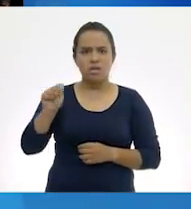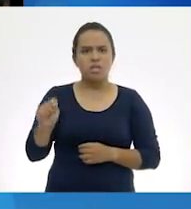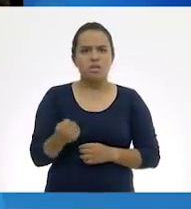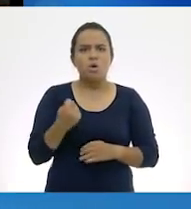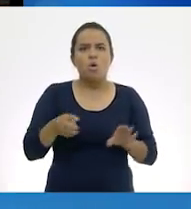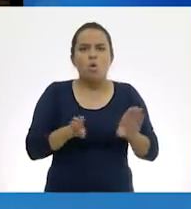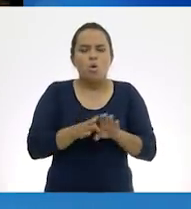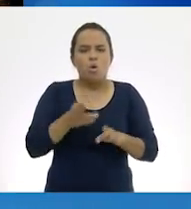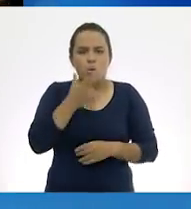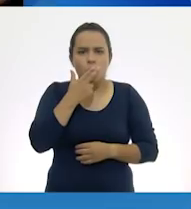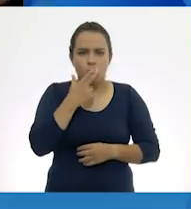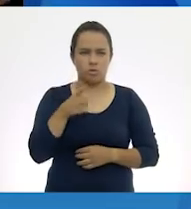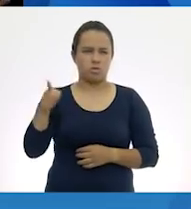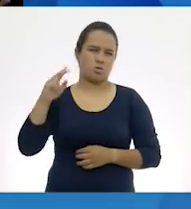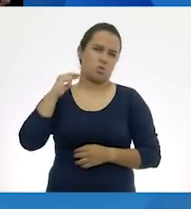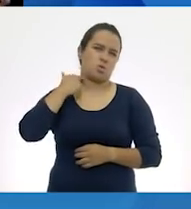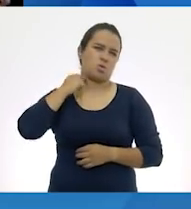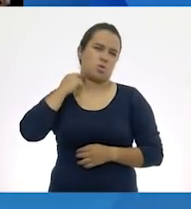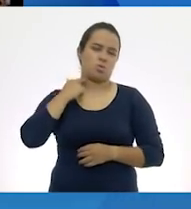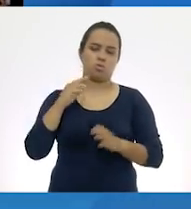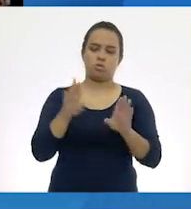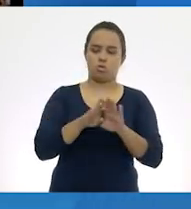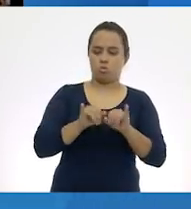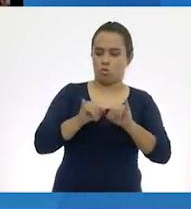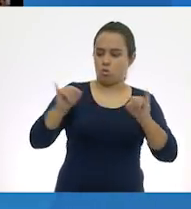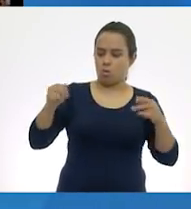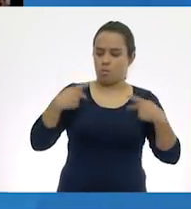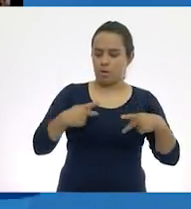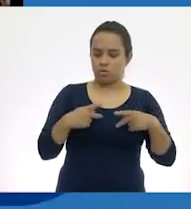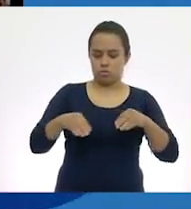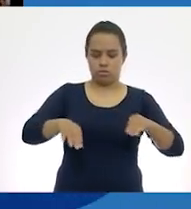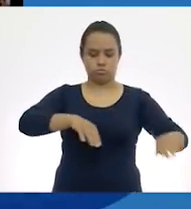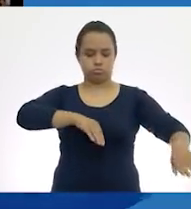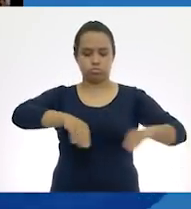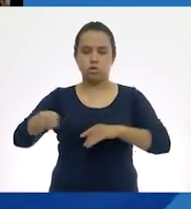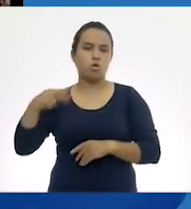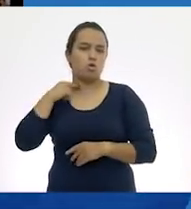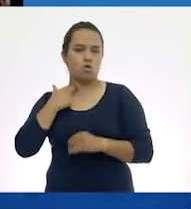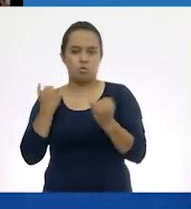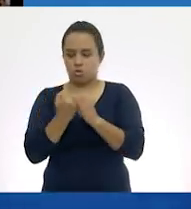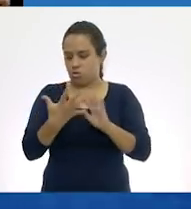tecnología es este mono robótico manejado a distancia por movimientos humanos.